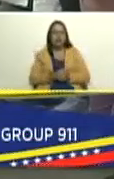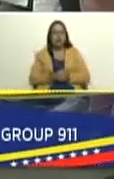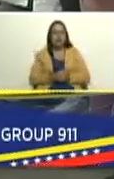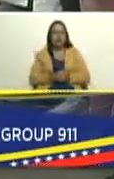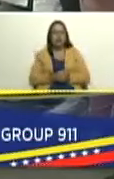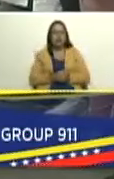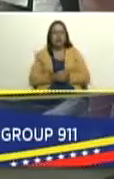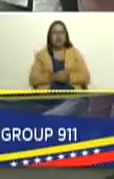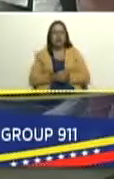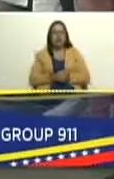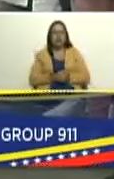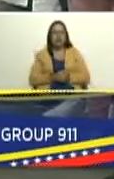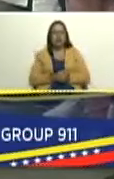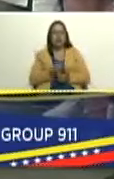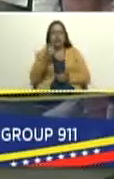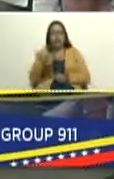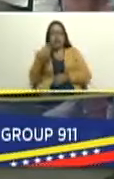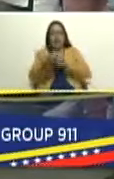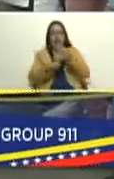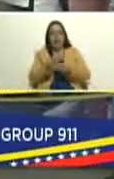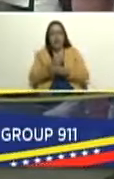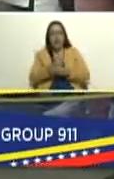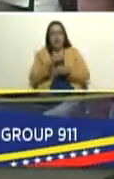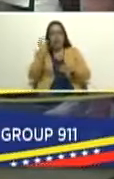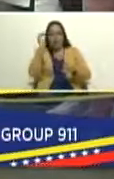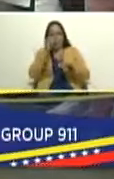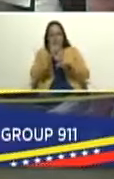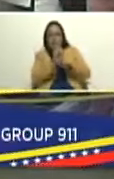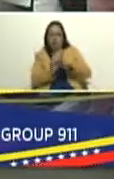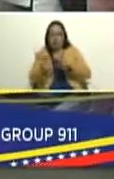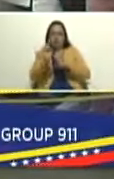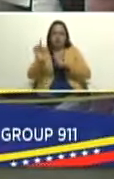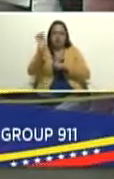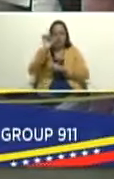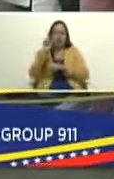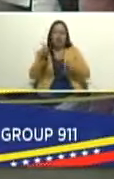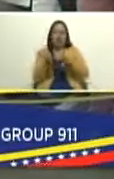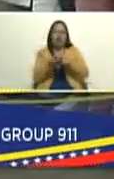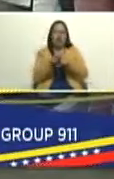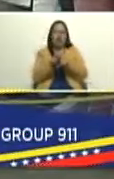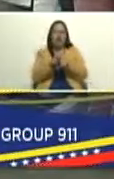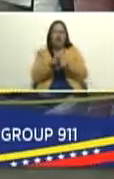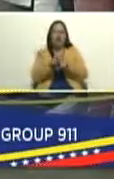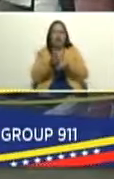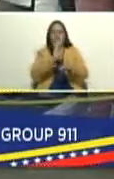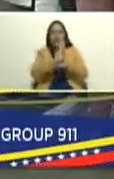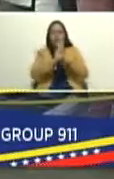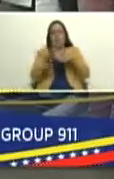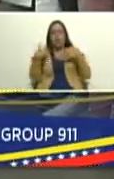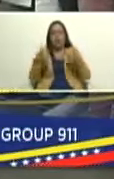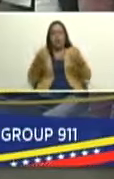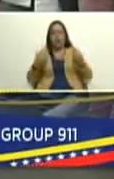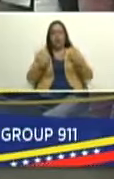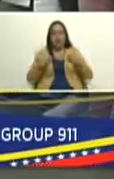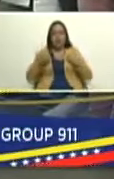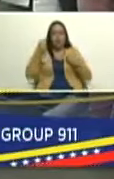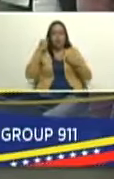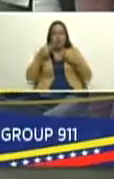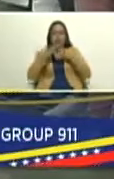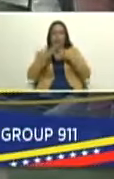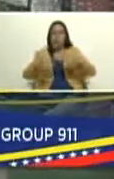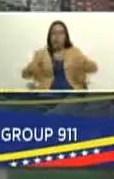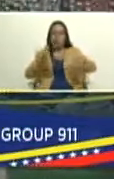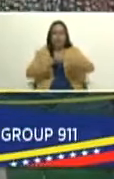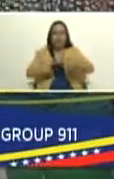ahora en el vértice 1, que es la protección para la salud y la vida de la mujer en todas sus